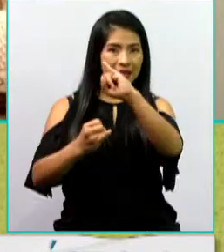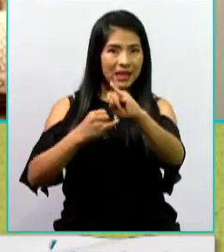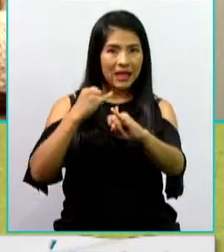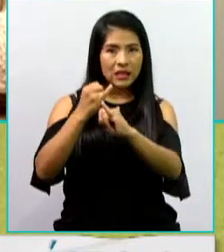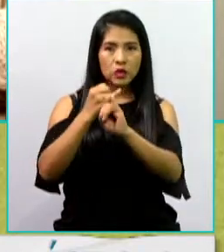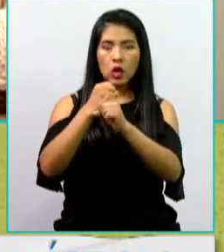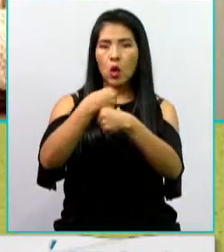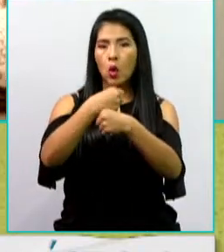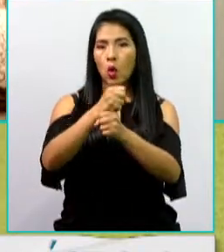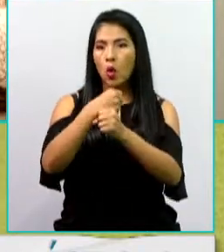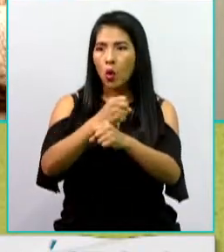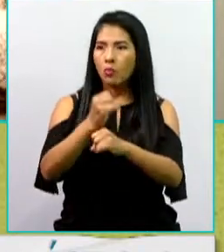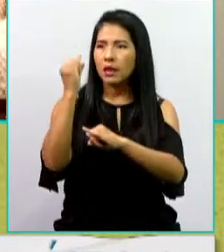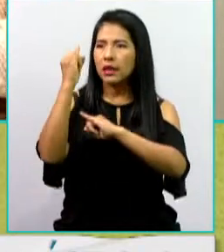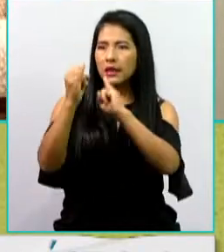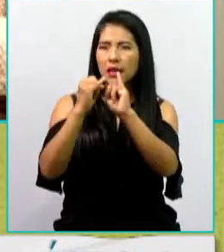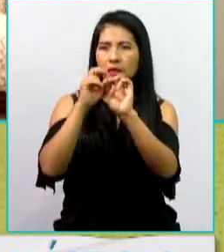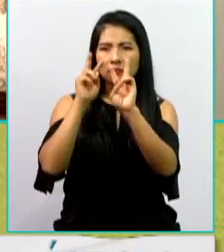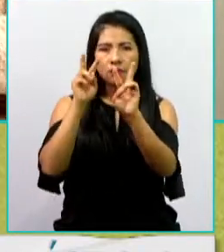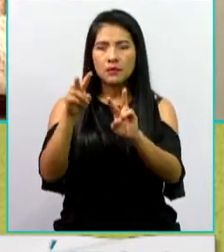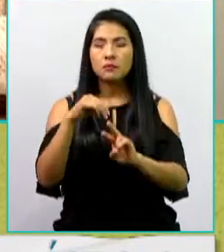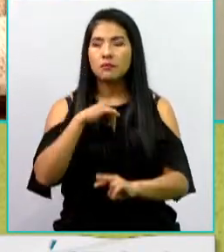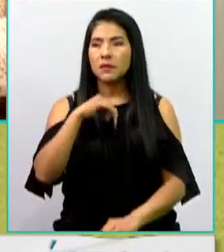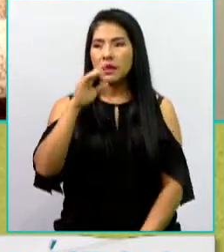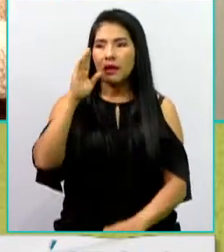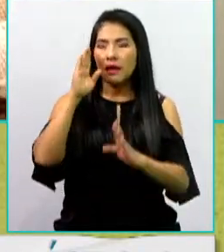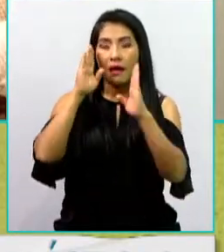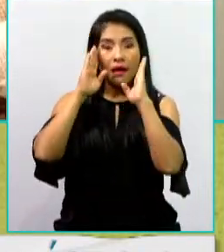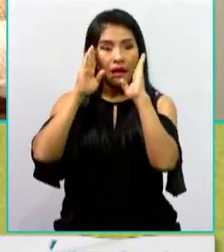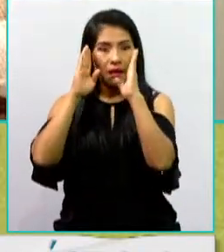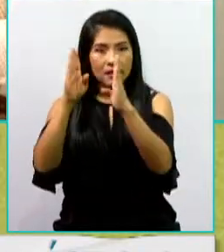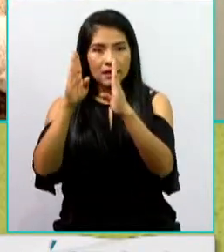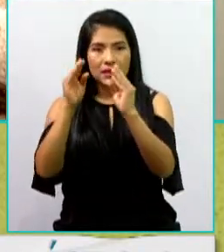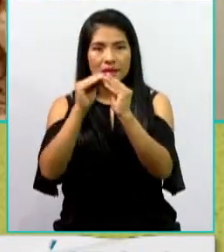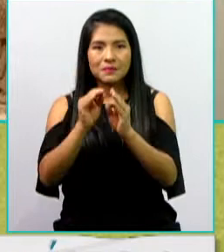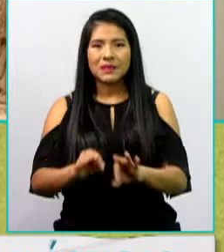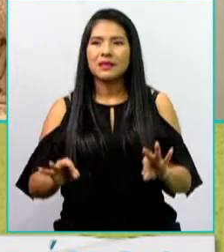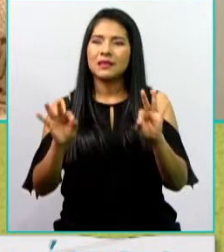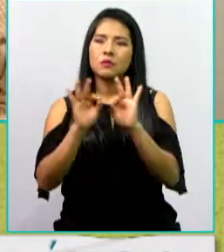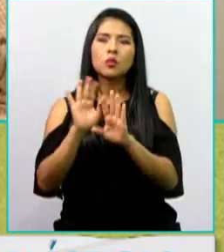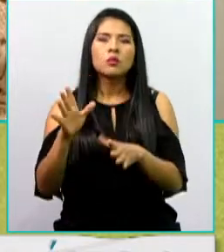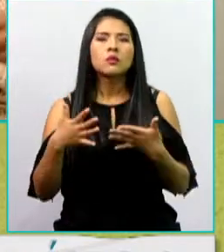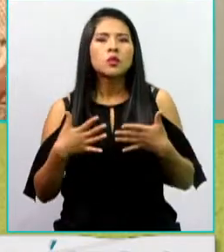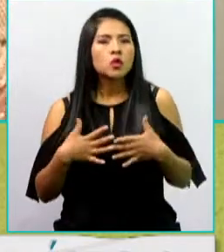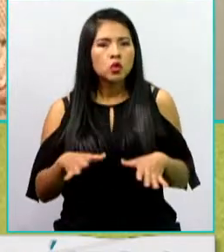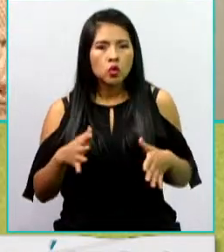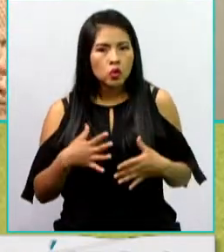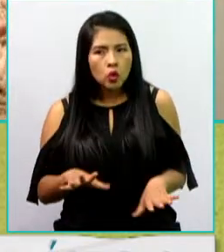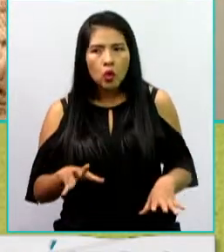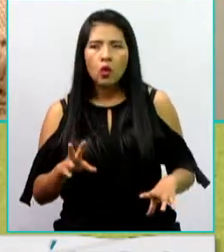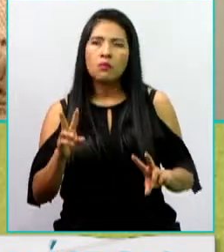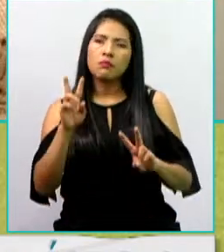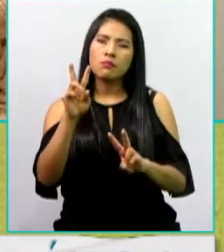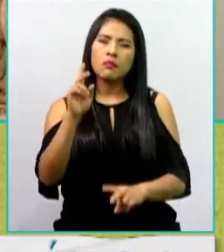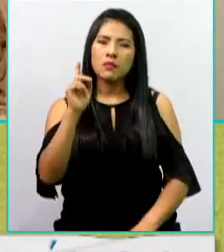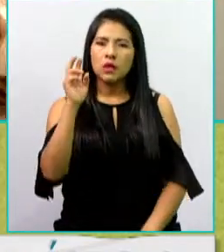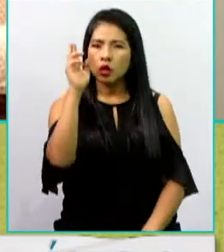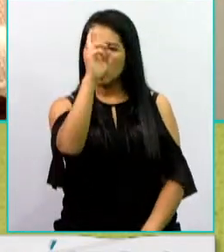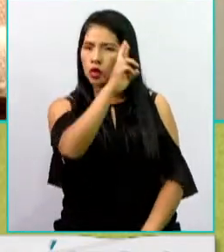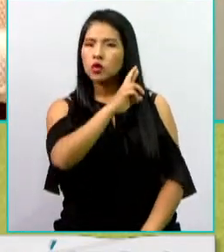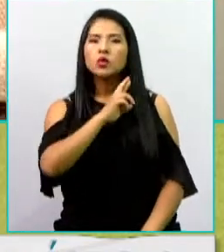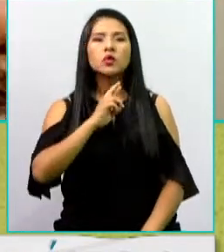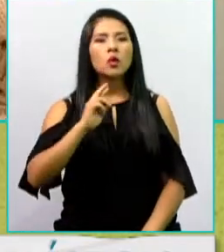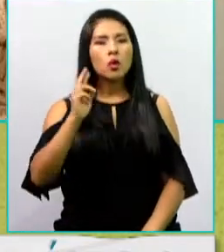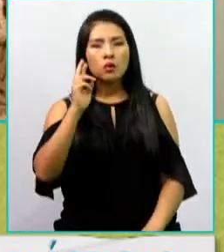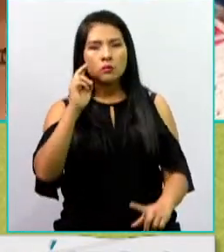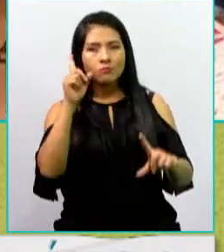obras. Me llamó la atención sus ropas, sus